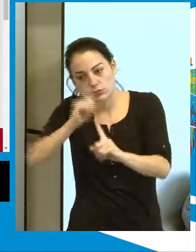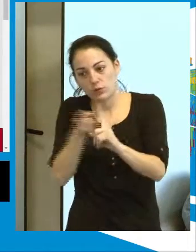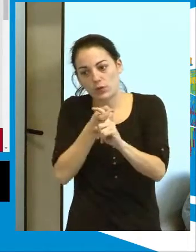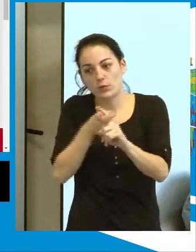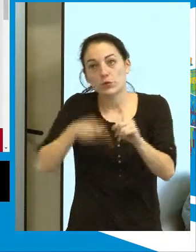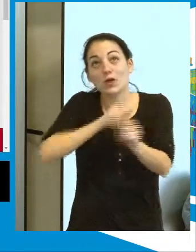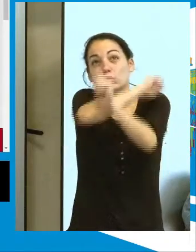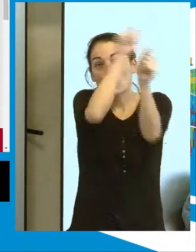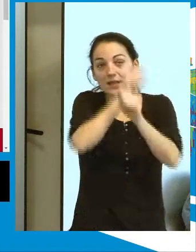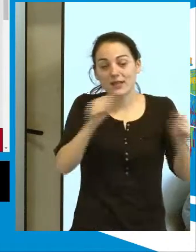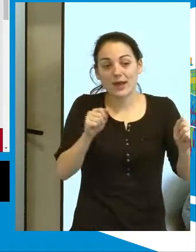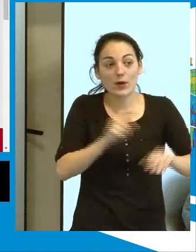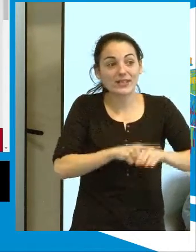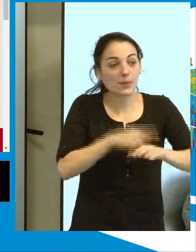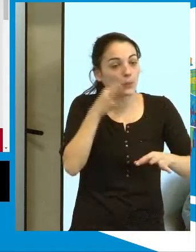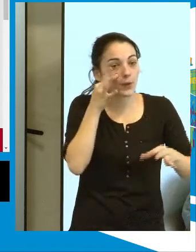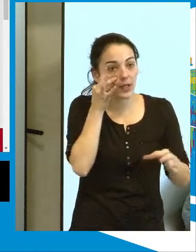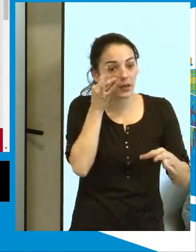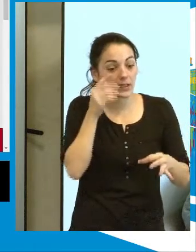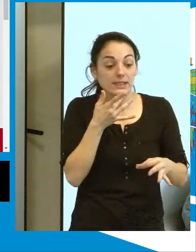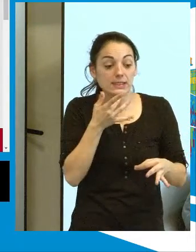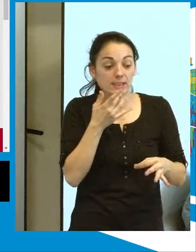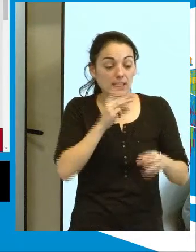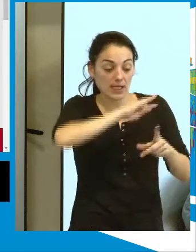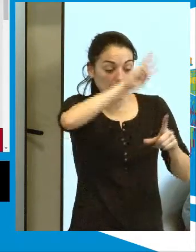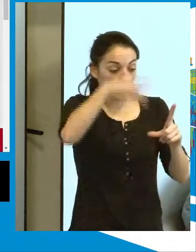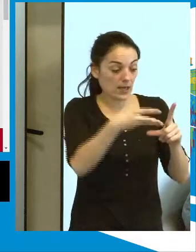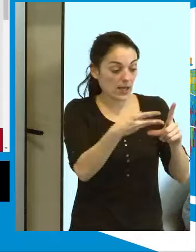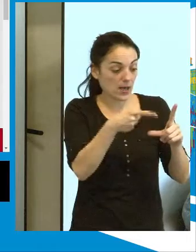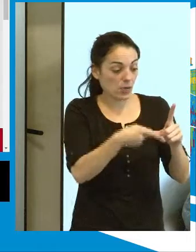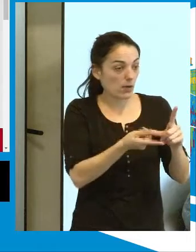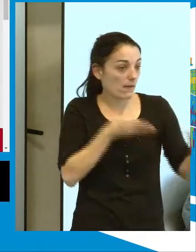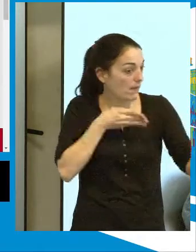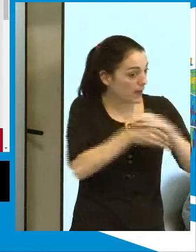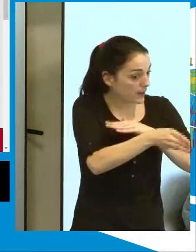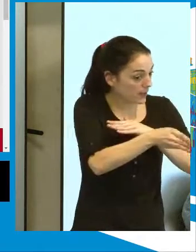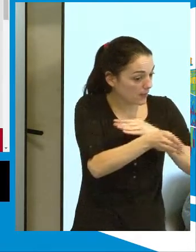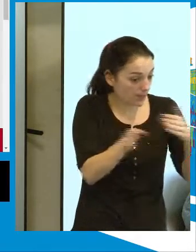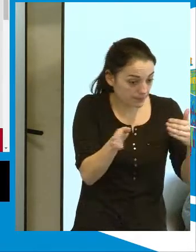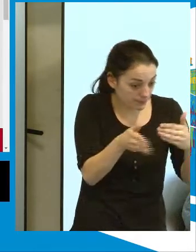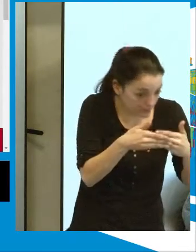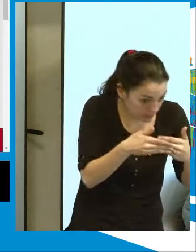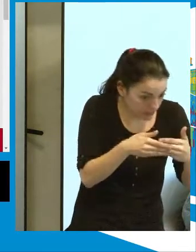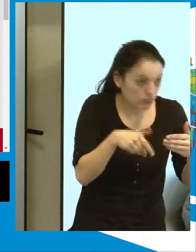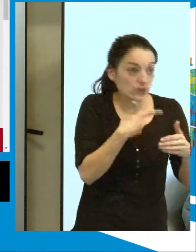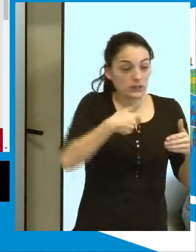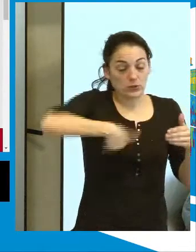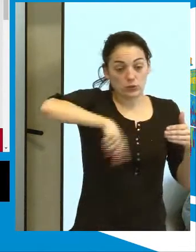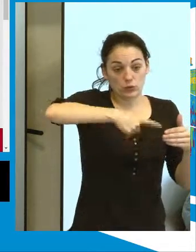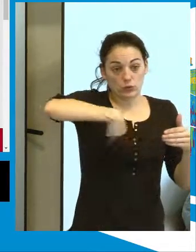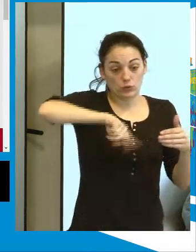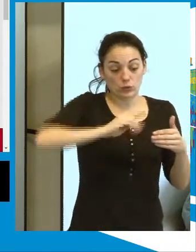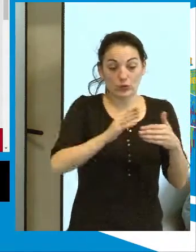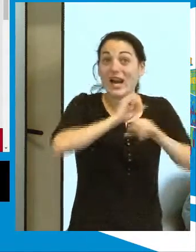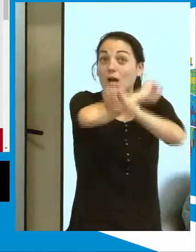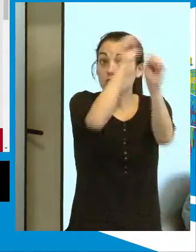automatizado y es en tiempo real. Por lo tanto, si en algún momento de la web deja de estar tan accesible, nuestro sistema lo va a hacer de